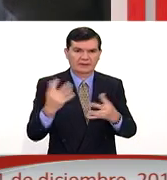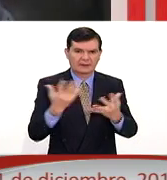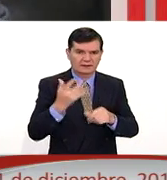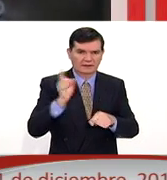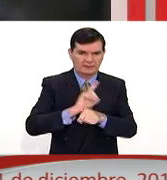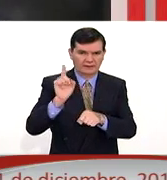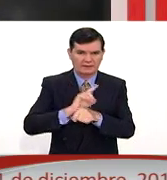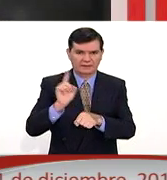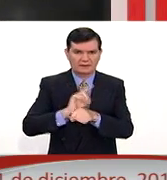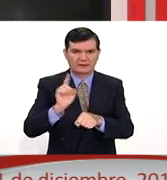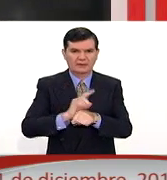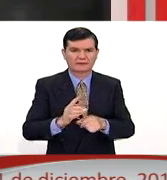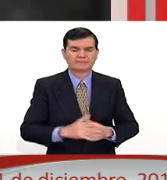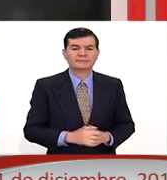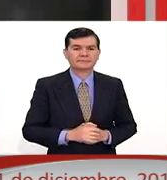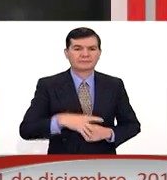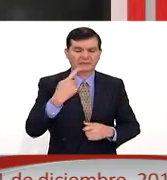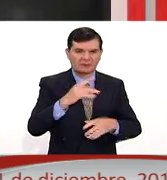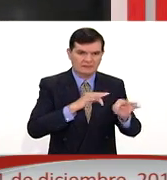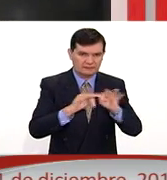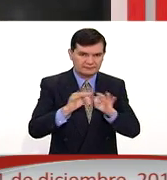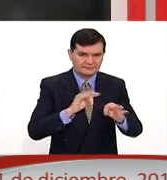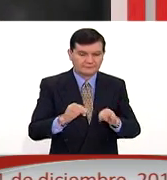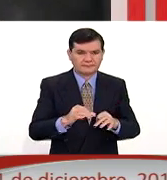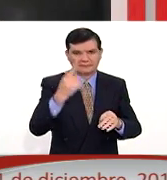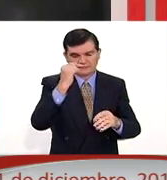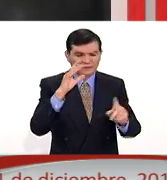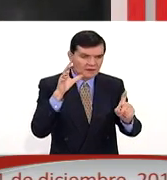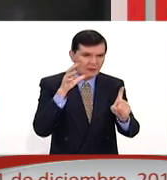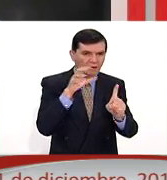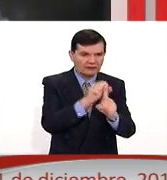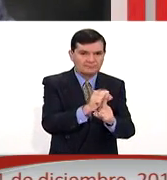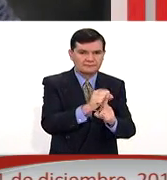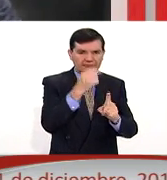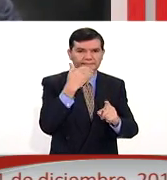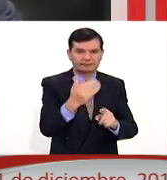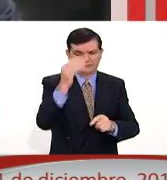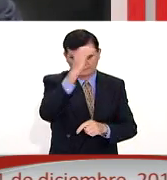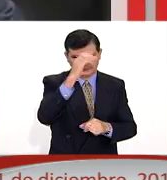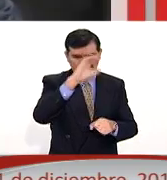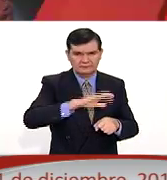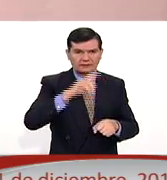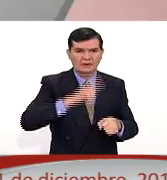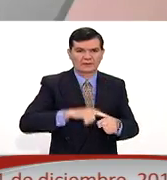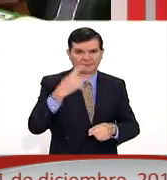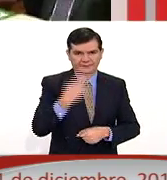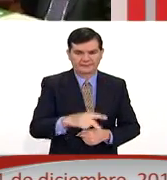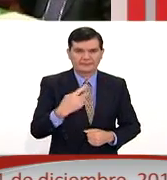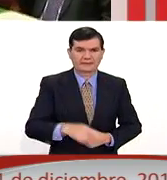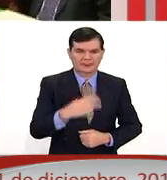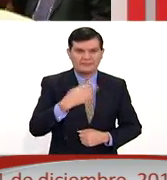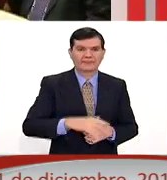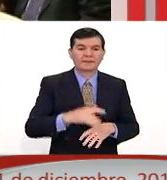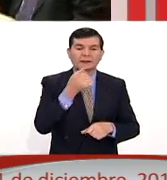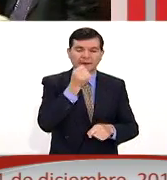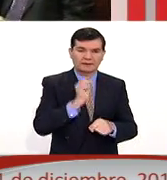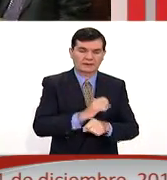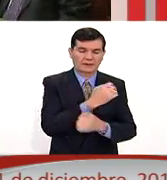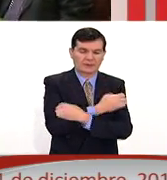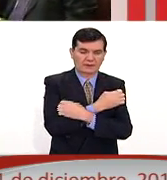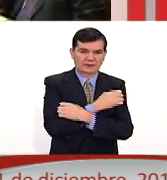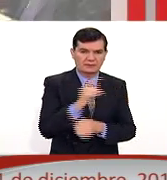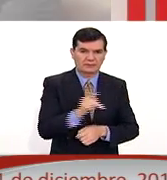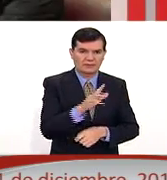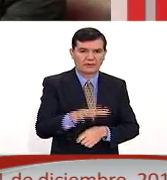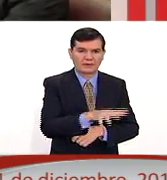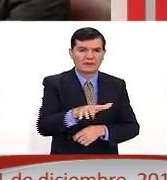día a día su labor para consolidar la cultura en México. El secretario de Educación